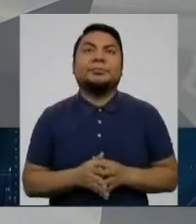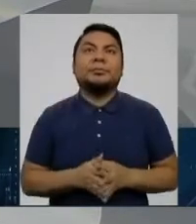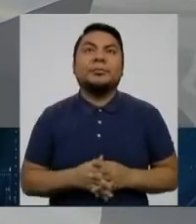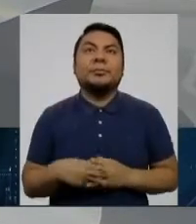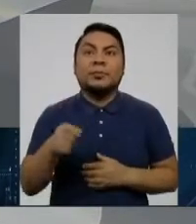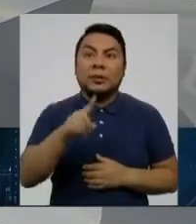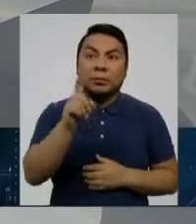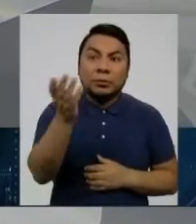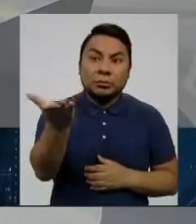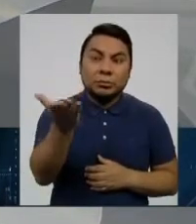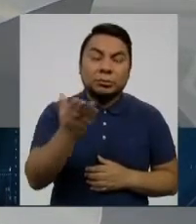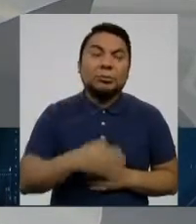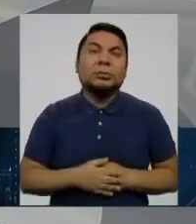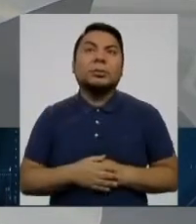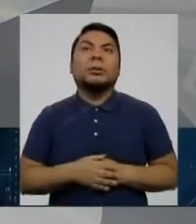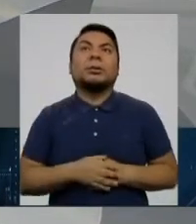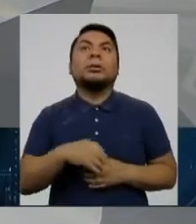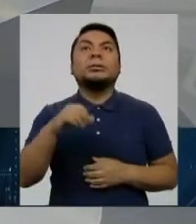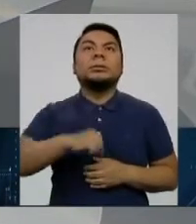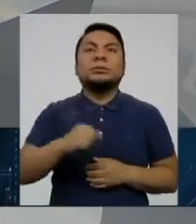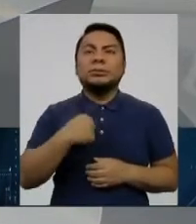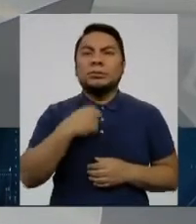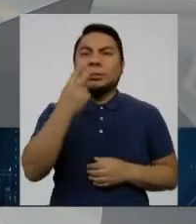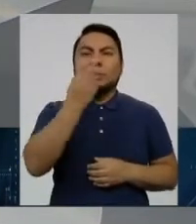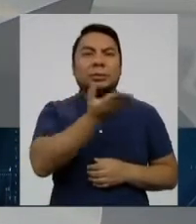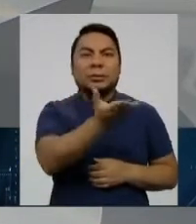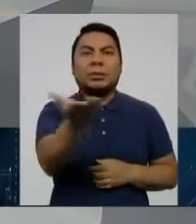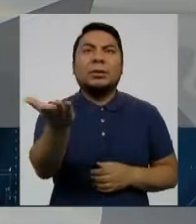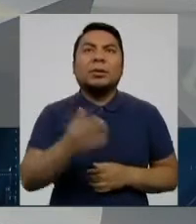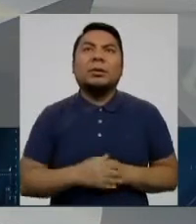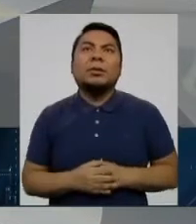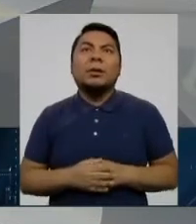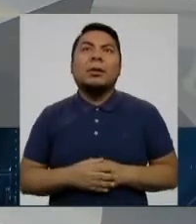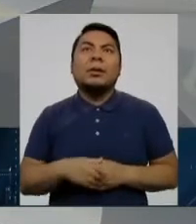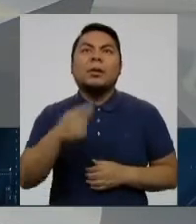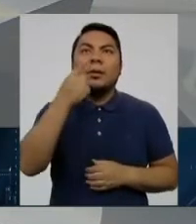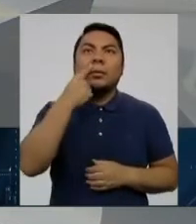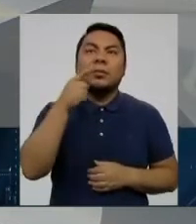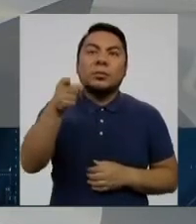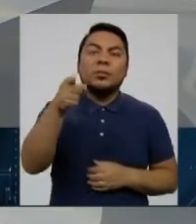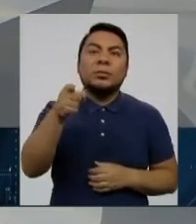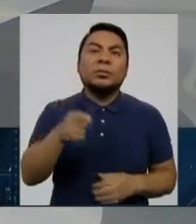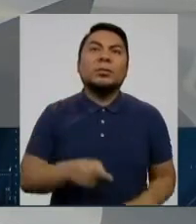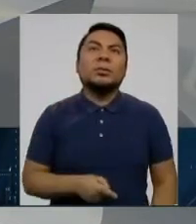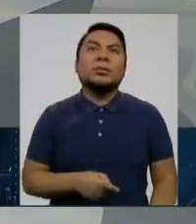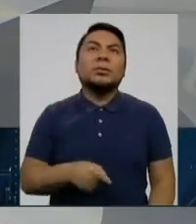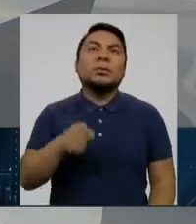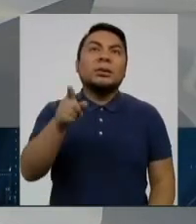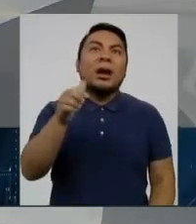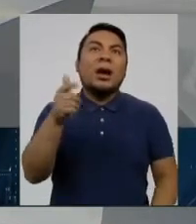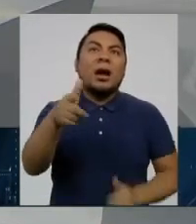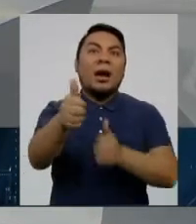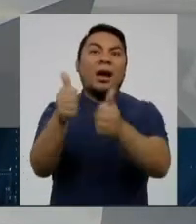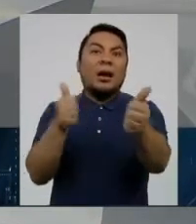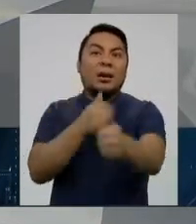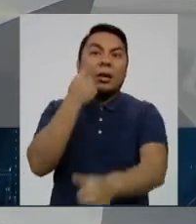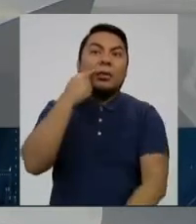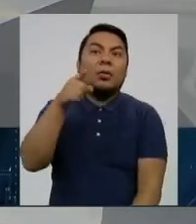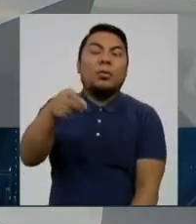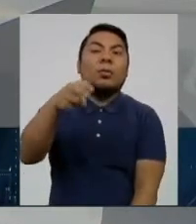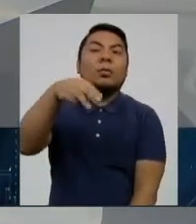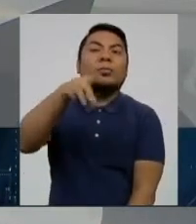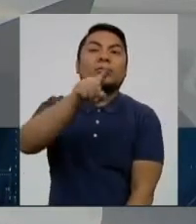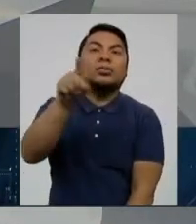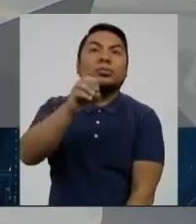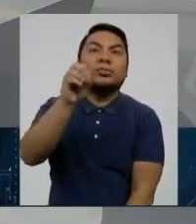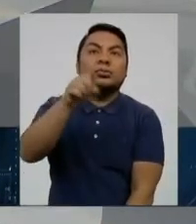preguntas, interrogantes. Así es, Lin, porque estamos viendo también a Jorge Muñoz, detrás tuyo. Hacen cola los candidatos, Lin, ¿cómo